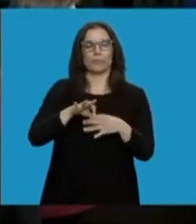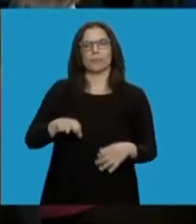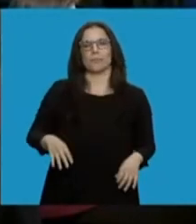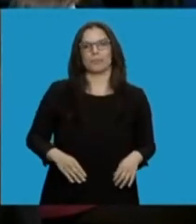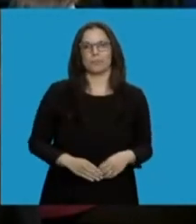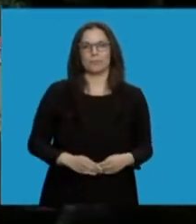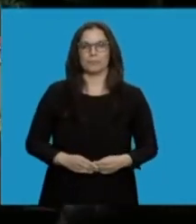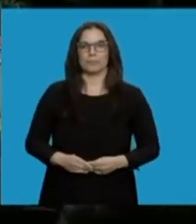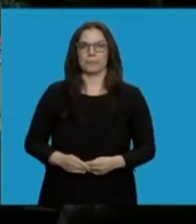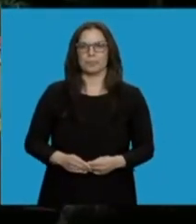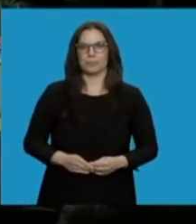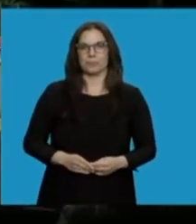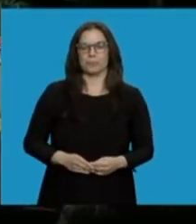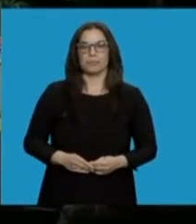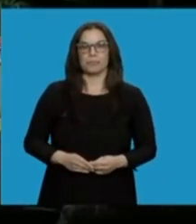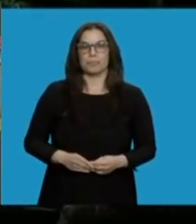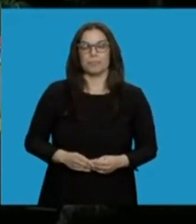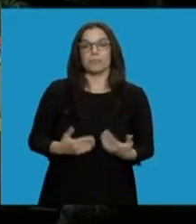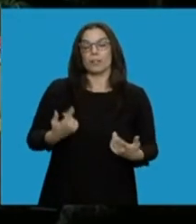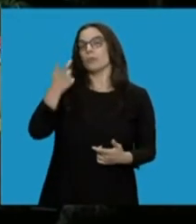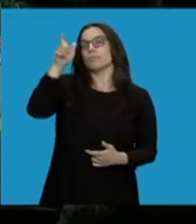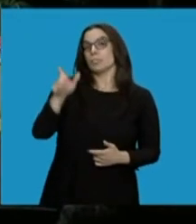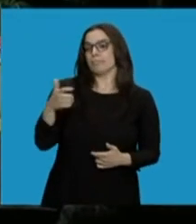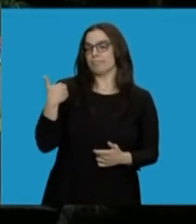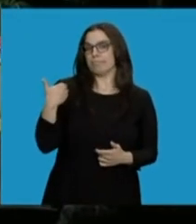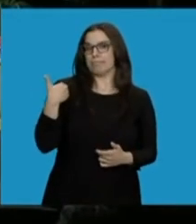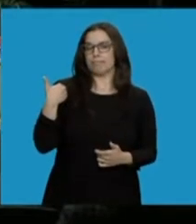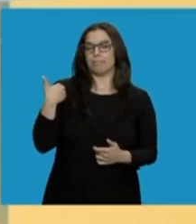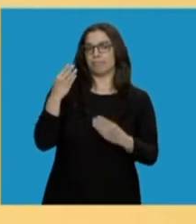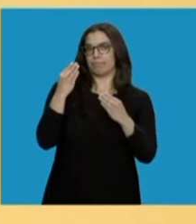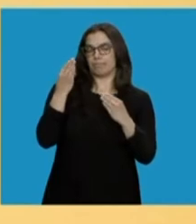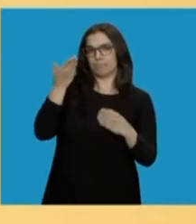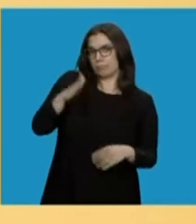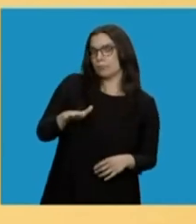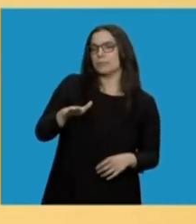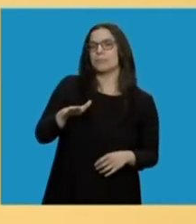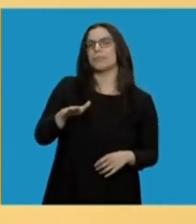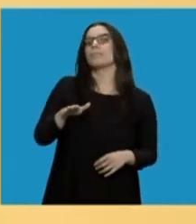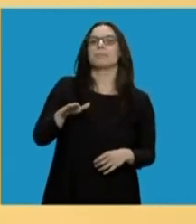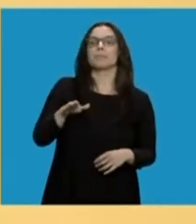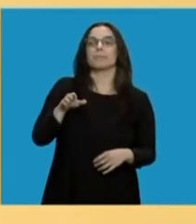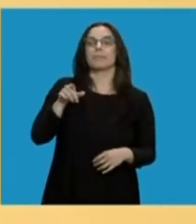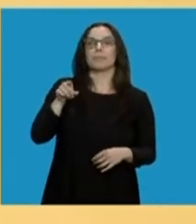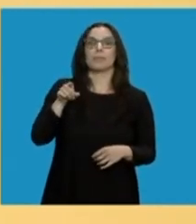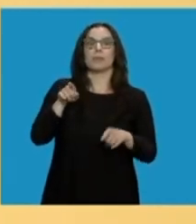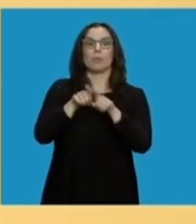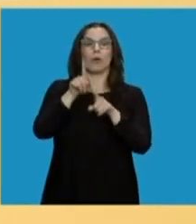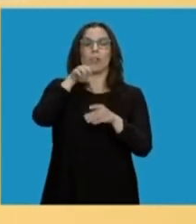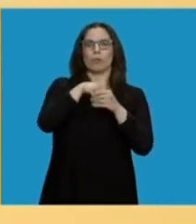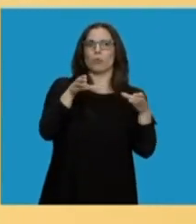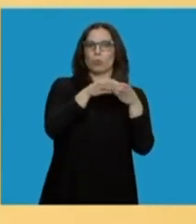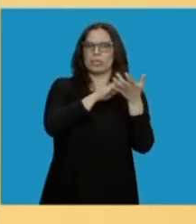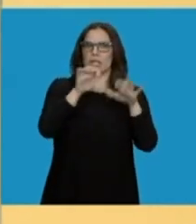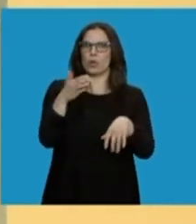Francisco de Cossío, por tratarse de un periodista recientemente desaparecido que desde su puesto en la Junta de Castilla y León no solo